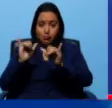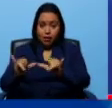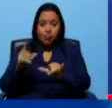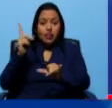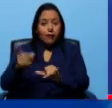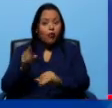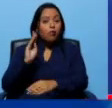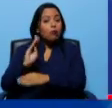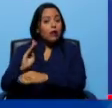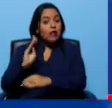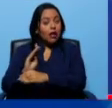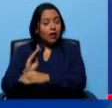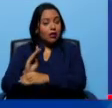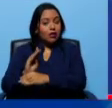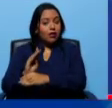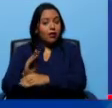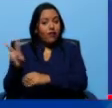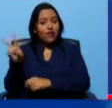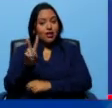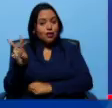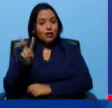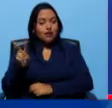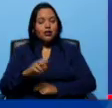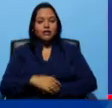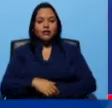que cuidar Venezuela.